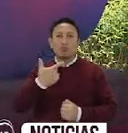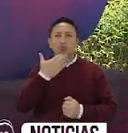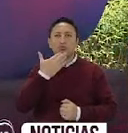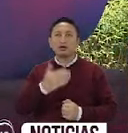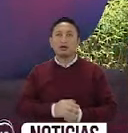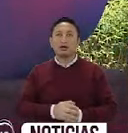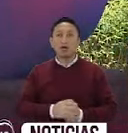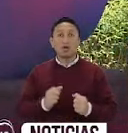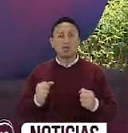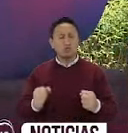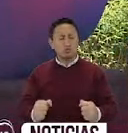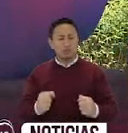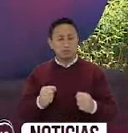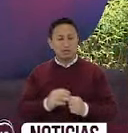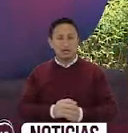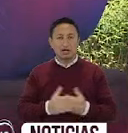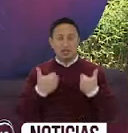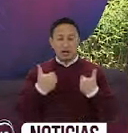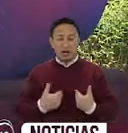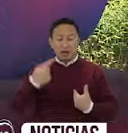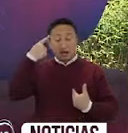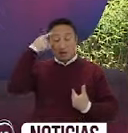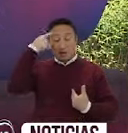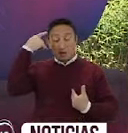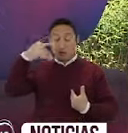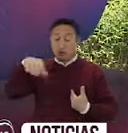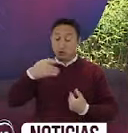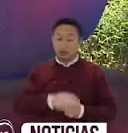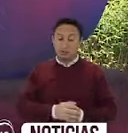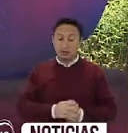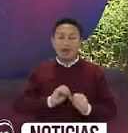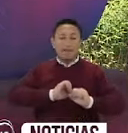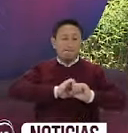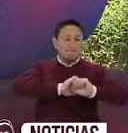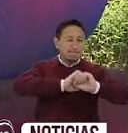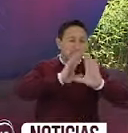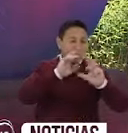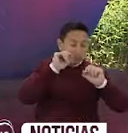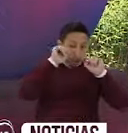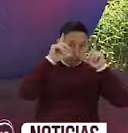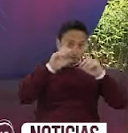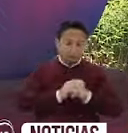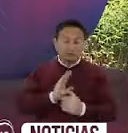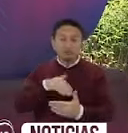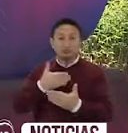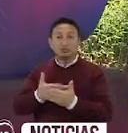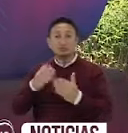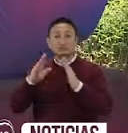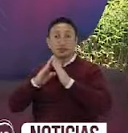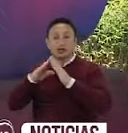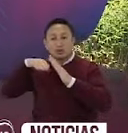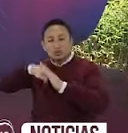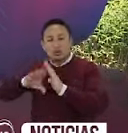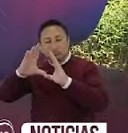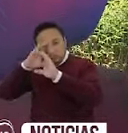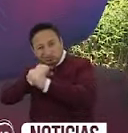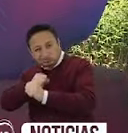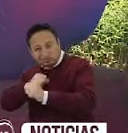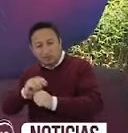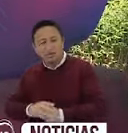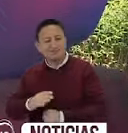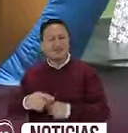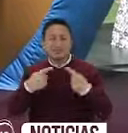sería intenso. Físico y mentalmente, nos levantamos súper temprano, llegamos a casa súper tarde, pero las risas